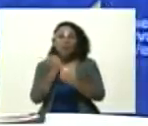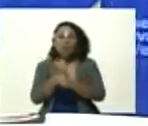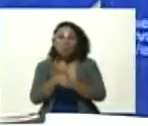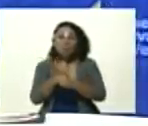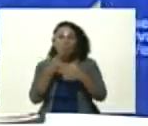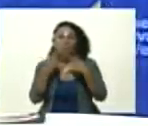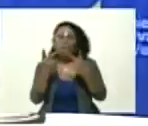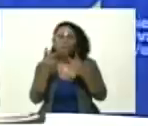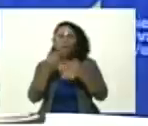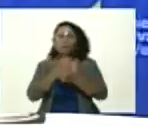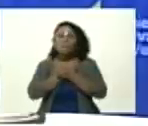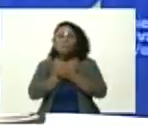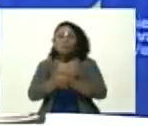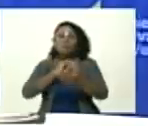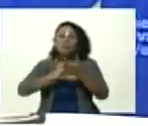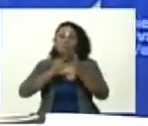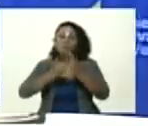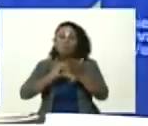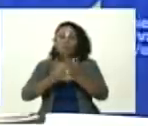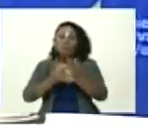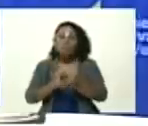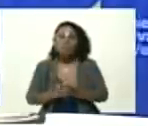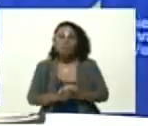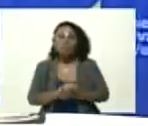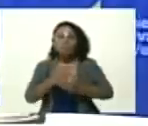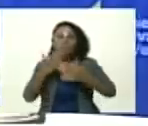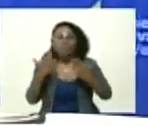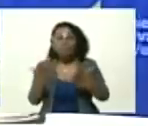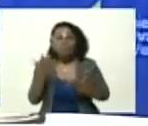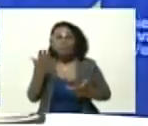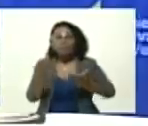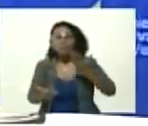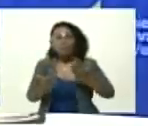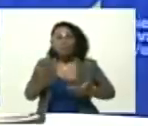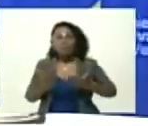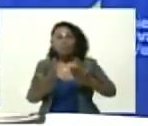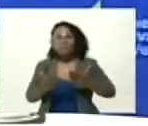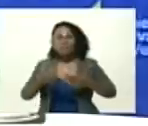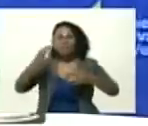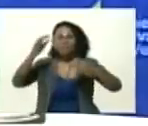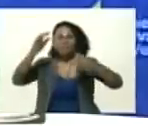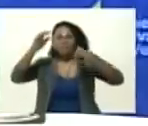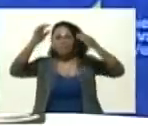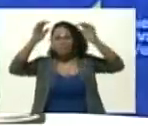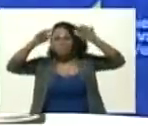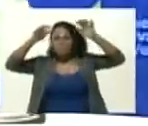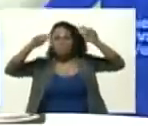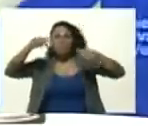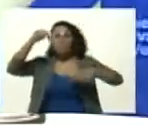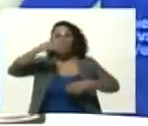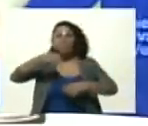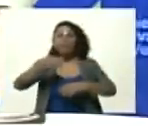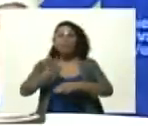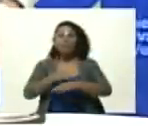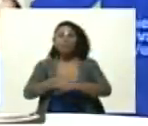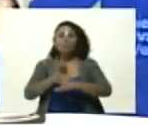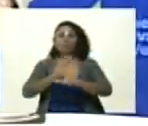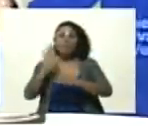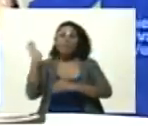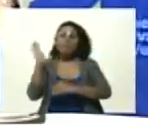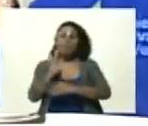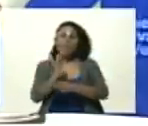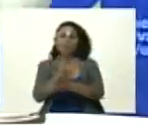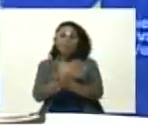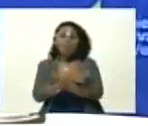son amores. Y de balance de las lluvias, Hoy jueves, ya viene el juego de